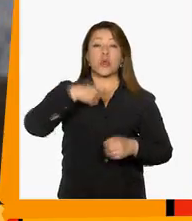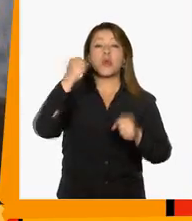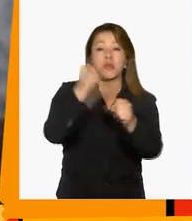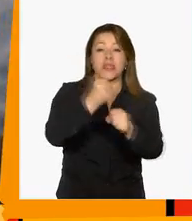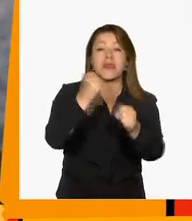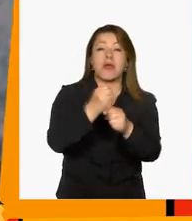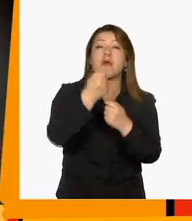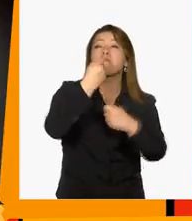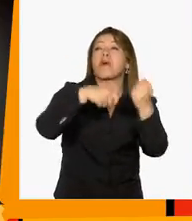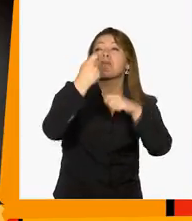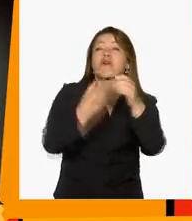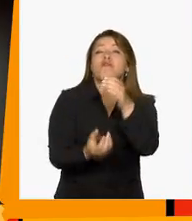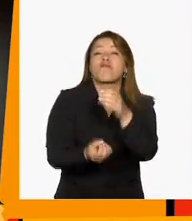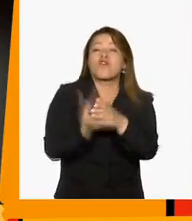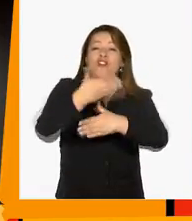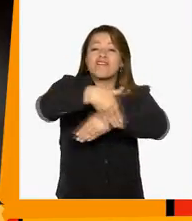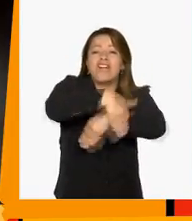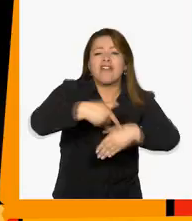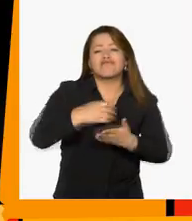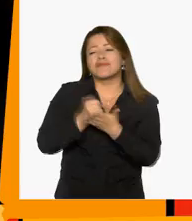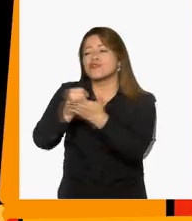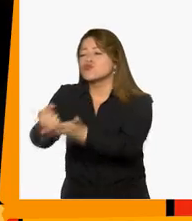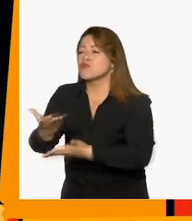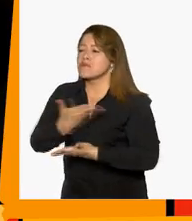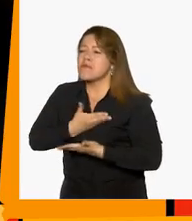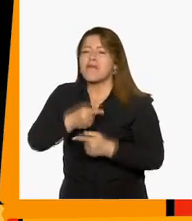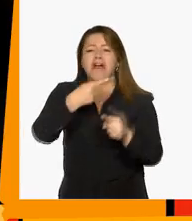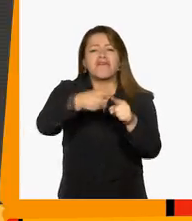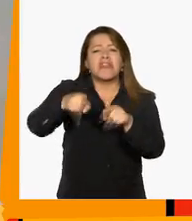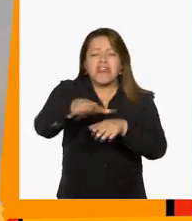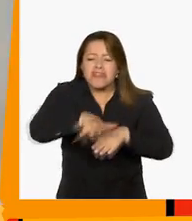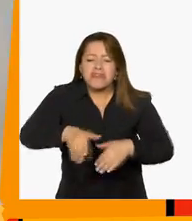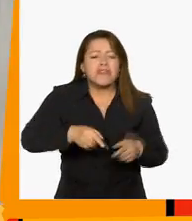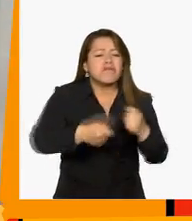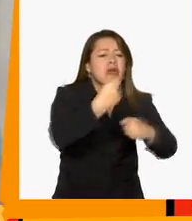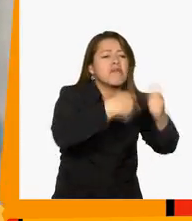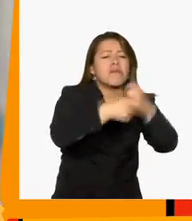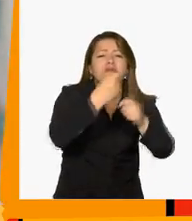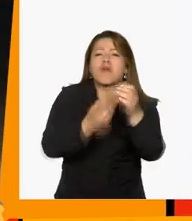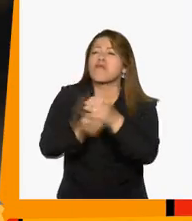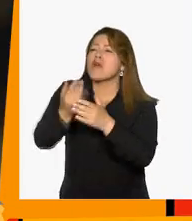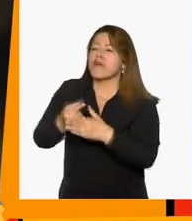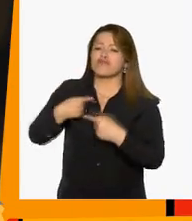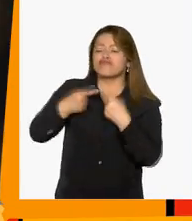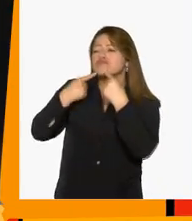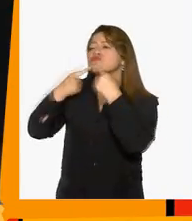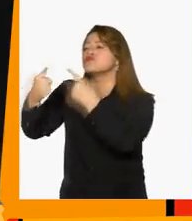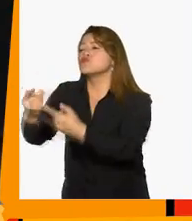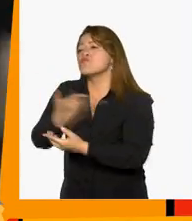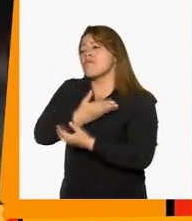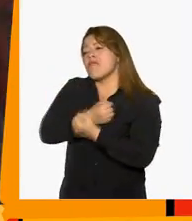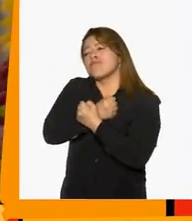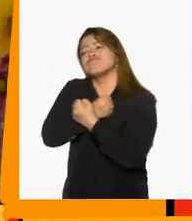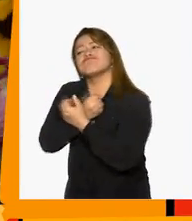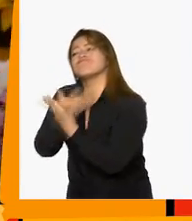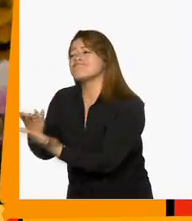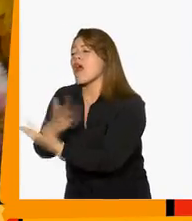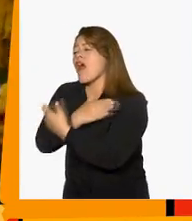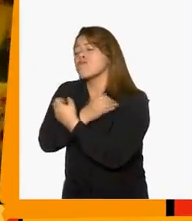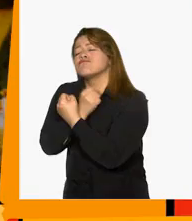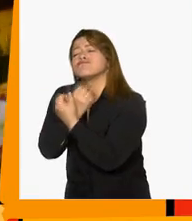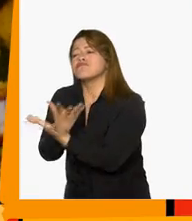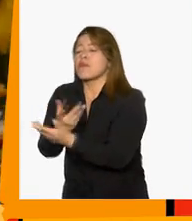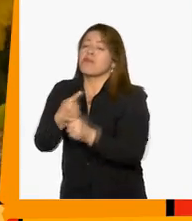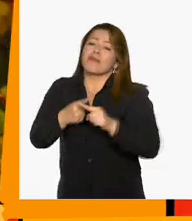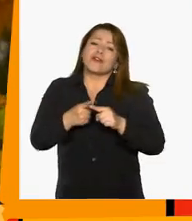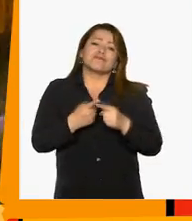Yo vendo rosas en la calle para ayudar a mi mamá. Me meto a los locales y también a los bares. Yo le diría a mi mamá que yo por ella hago lo